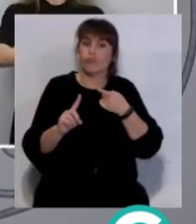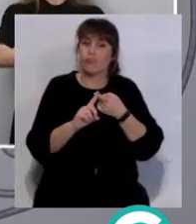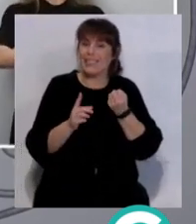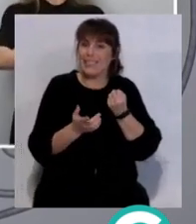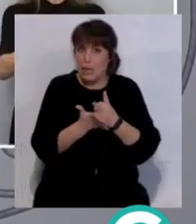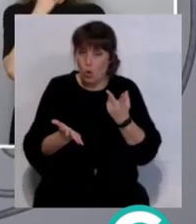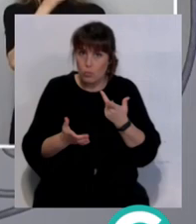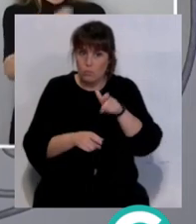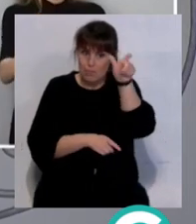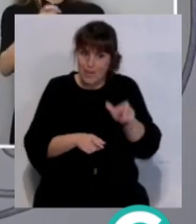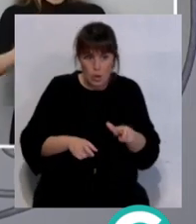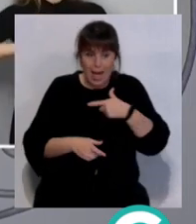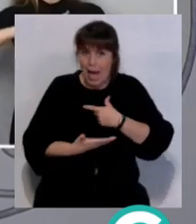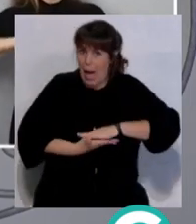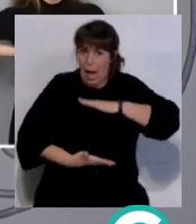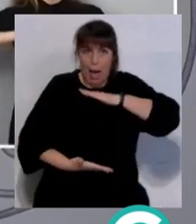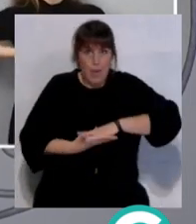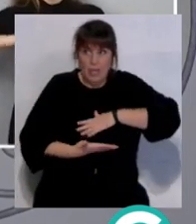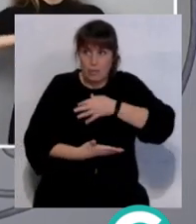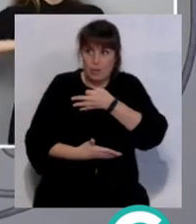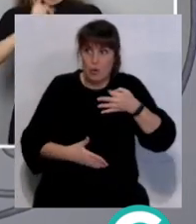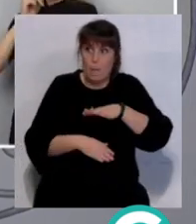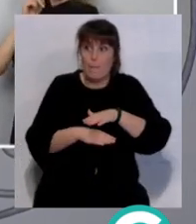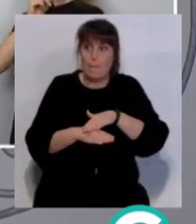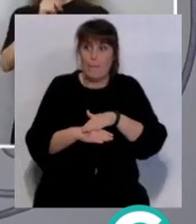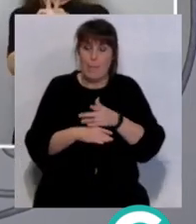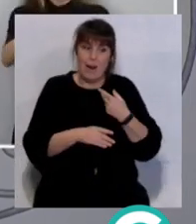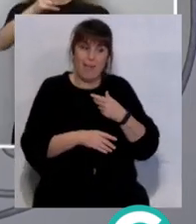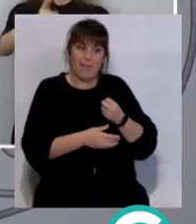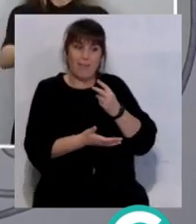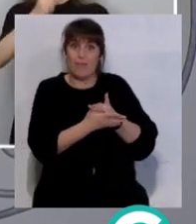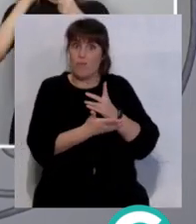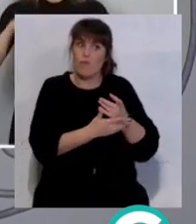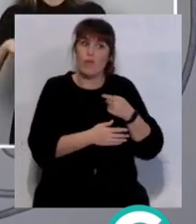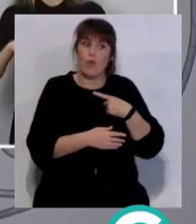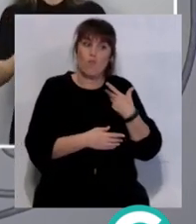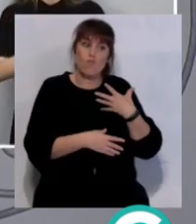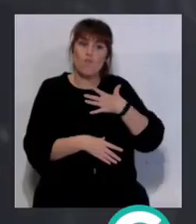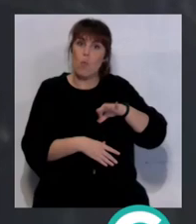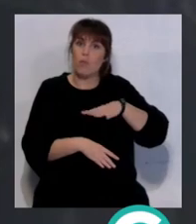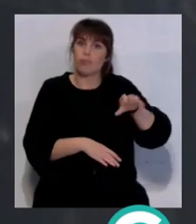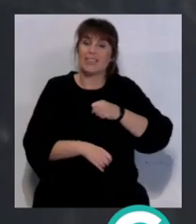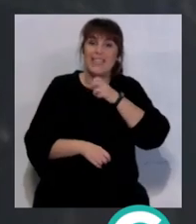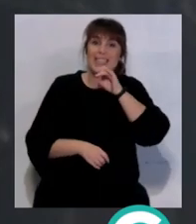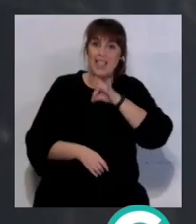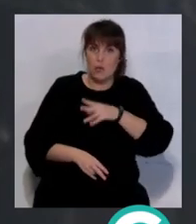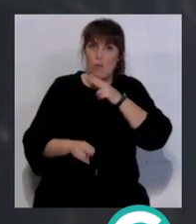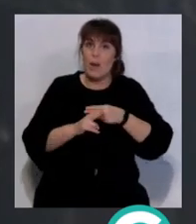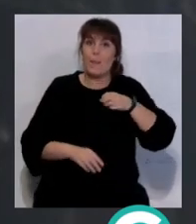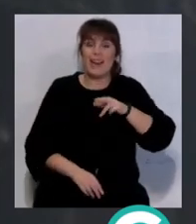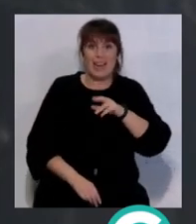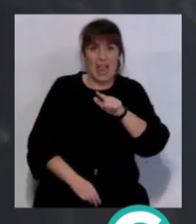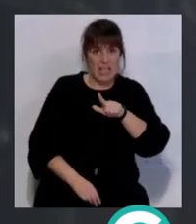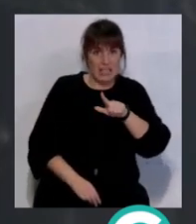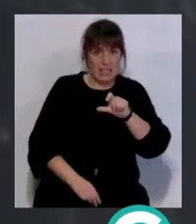alguien perfectamente capacitado para hacer frente a este desafío es el ministro Marlaska. Desde la comunidad autónoma andaluza se